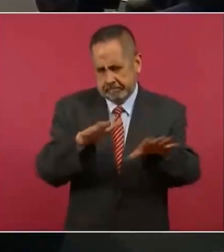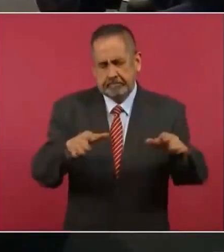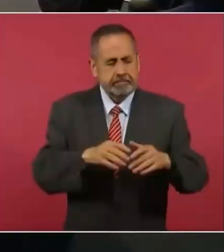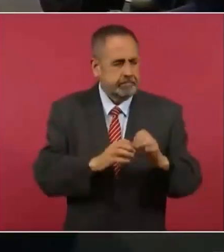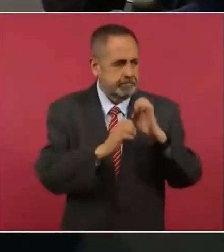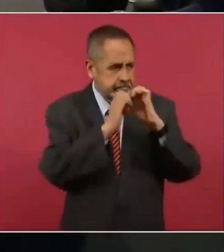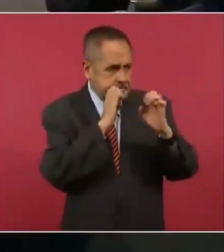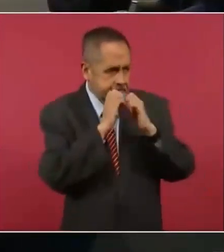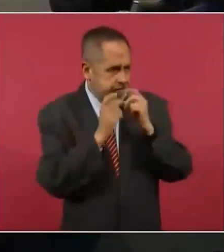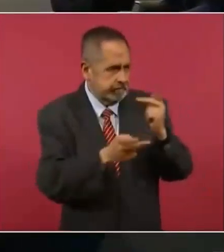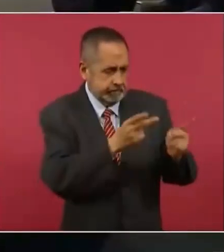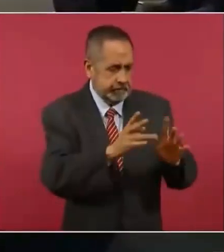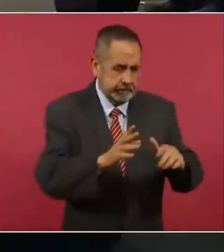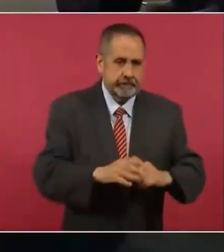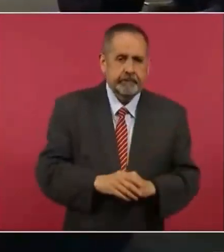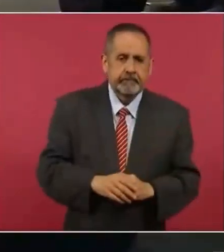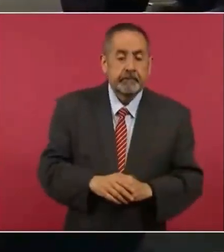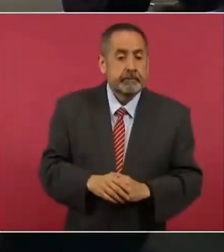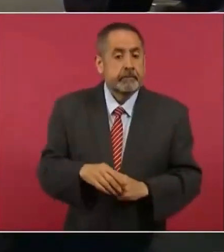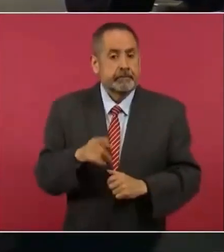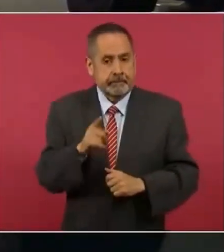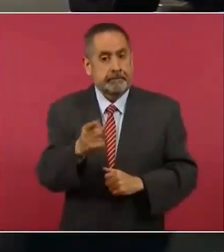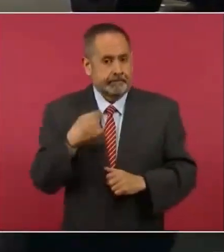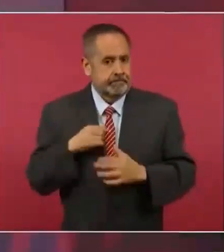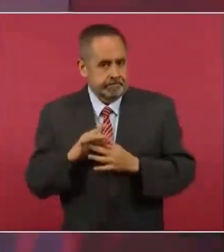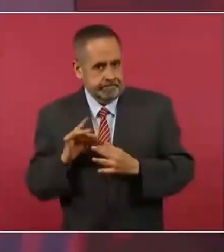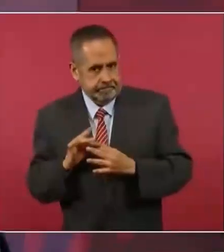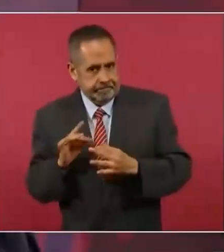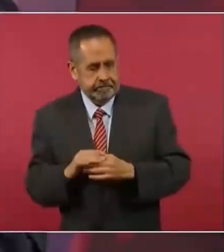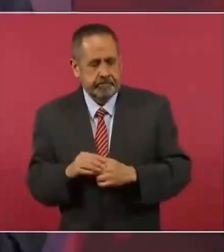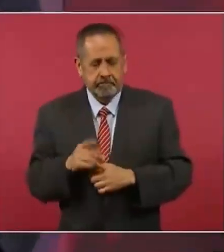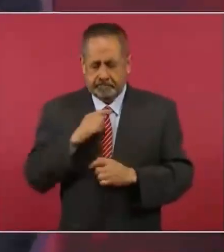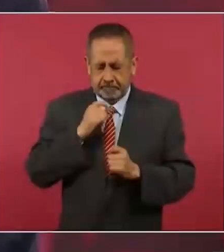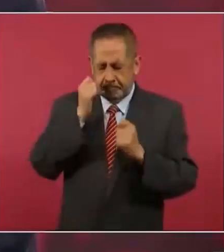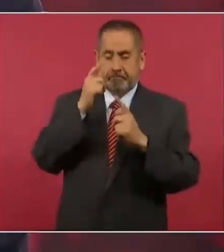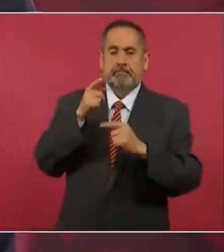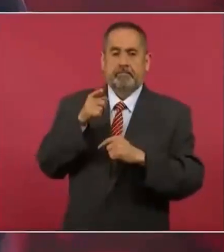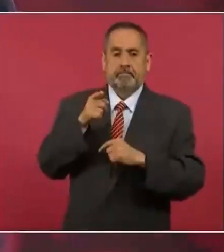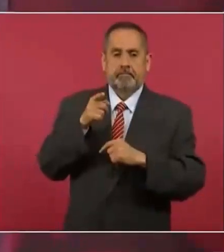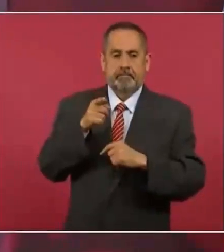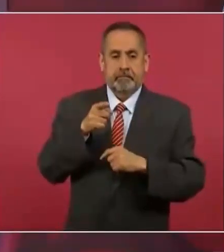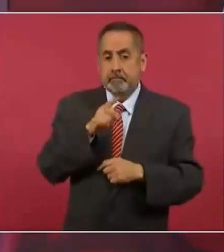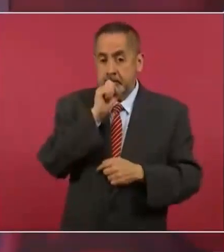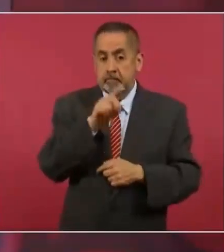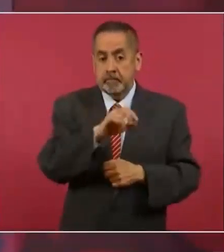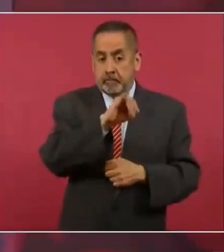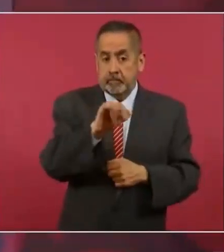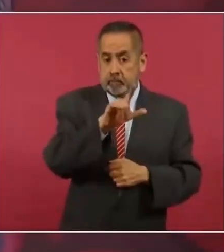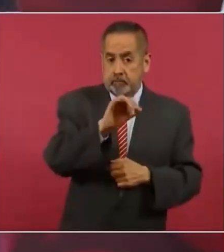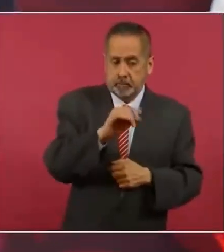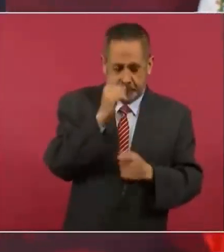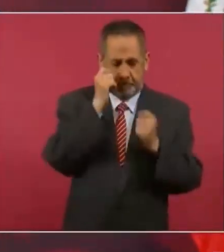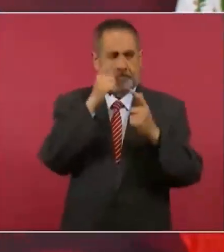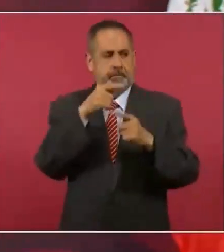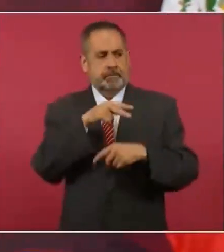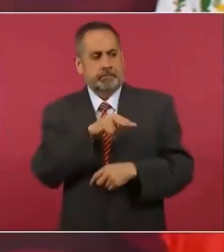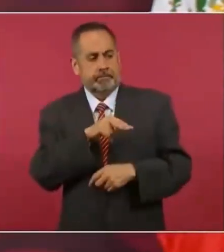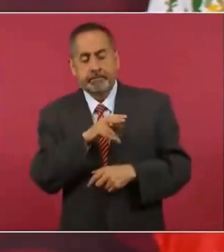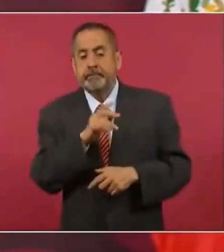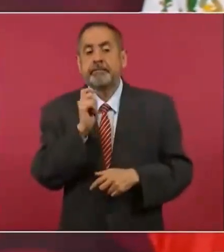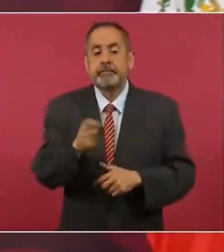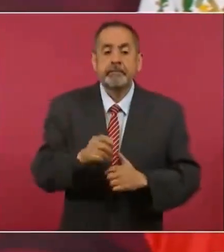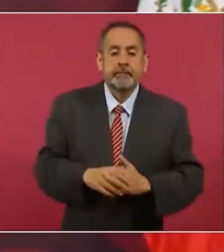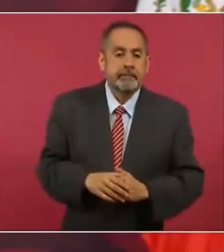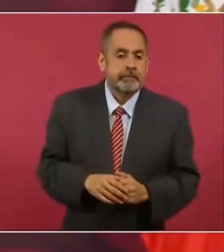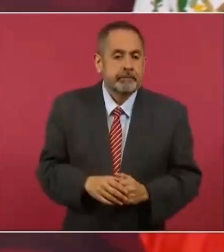Pero lo que me llamó la atención, y a él también, que